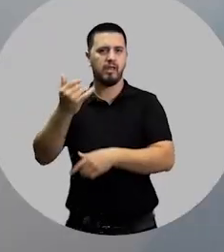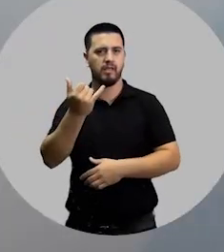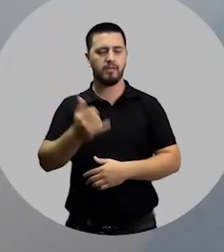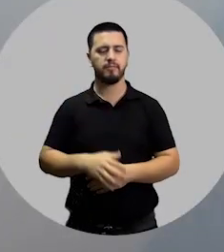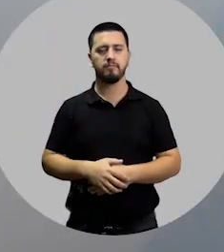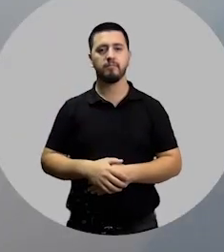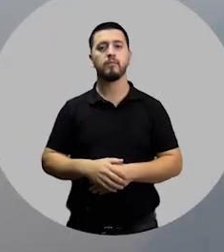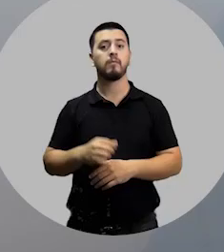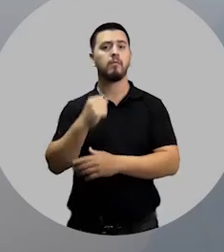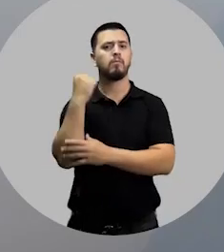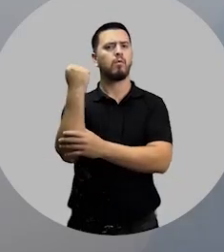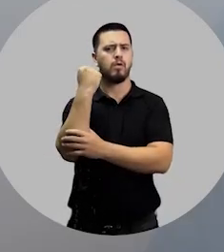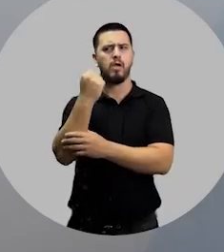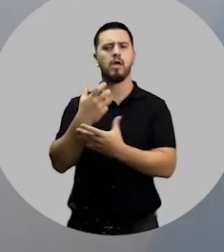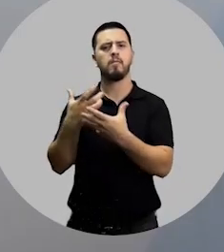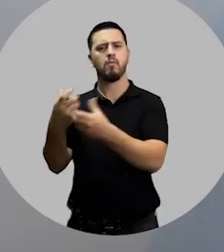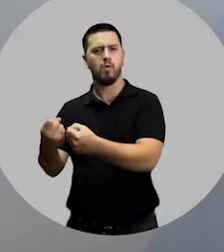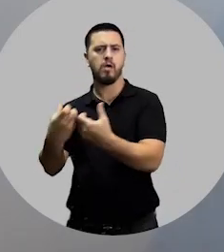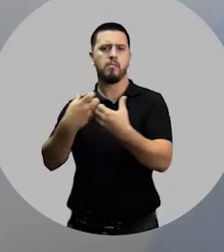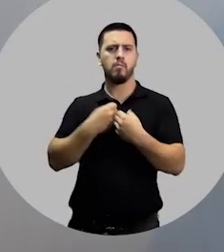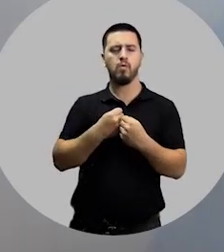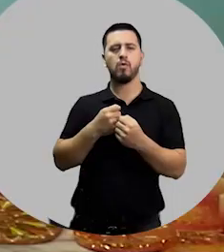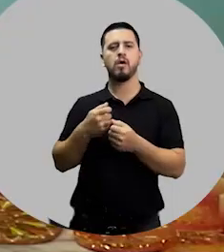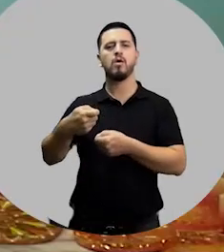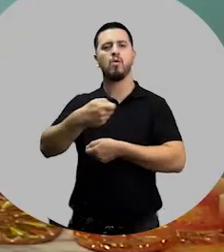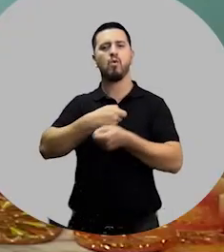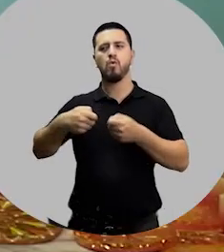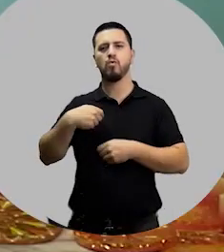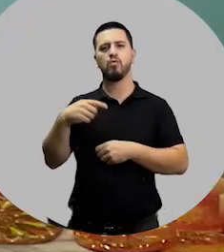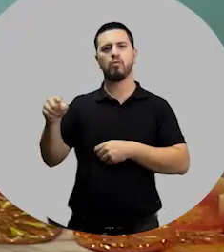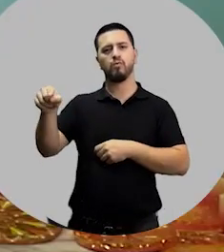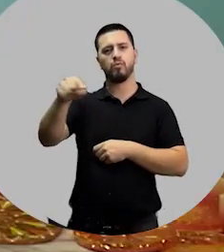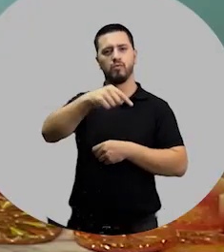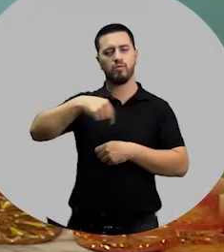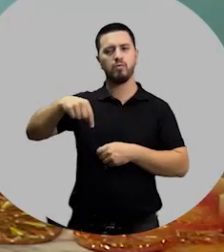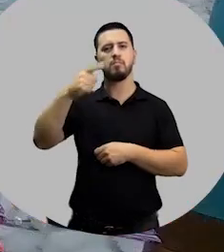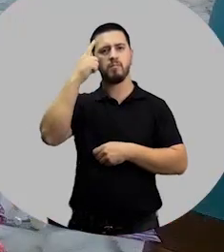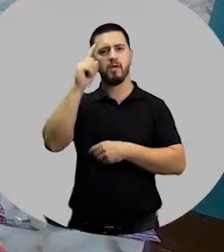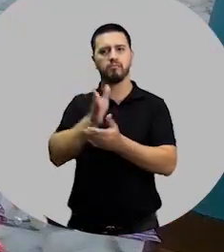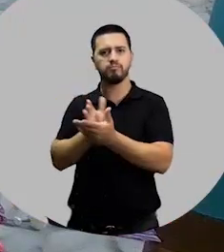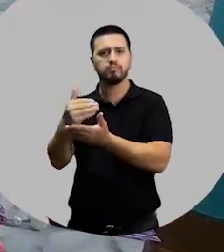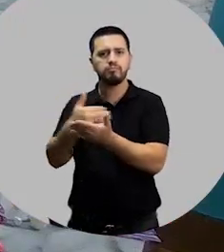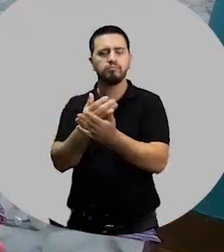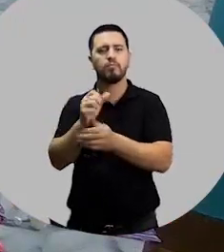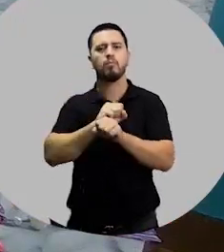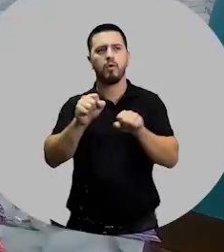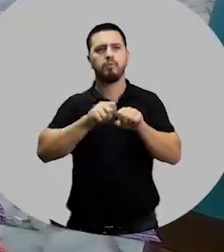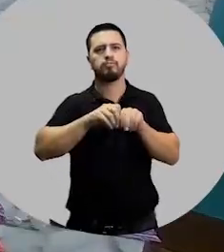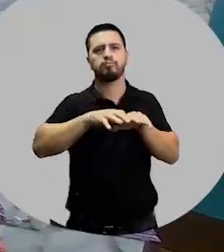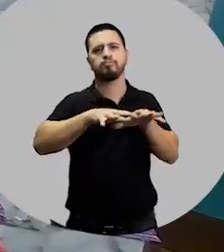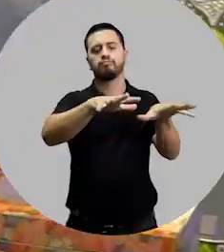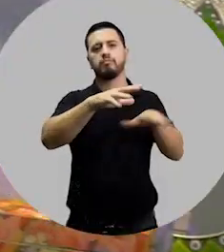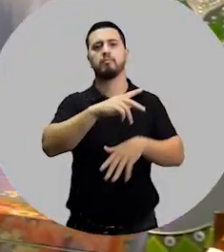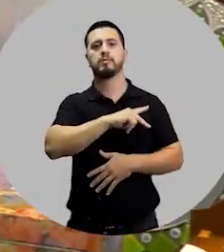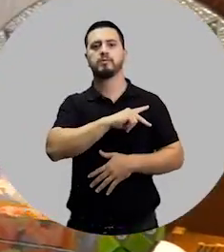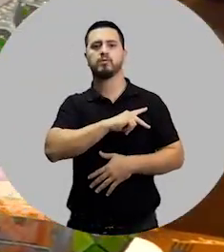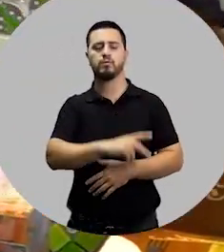bueno que nos apoyemos entre emprendedoras para poder crecer, para poder expandirnos a más